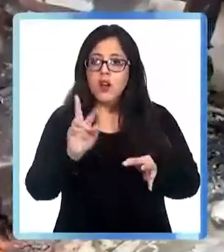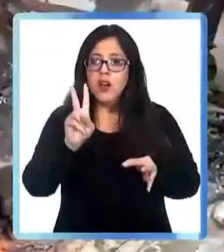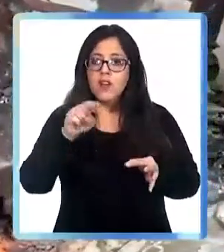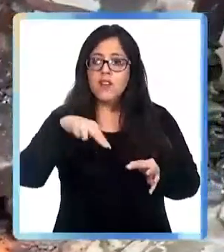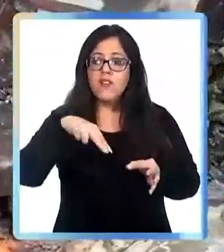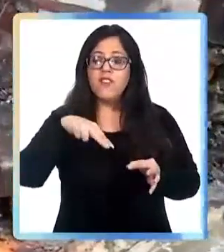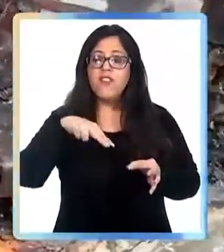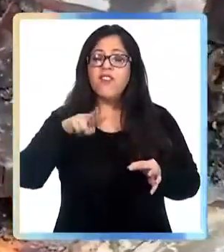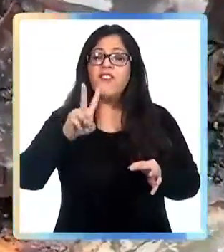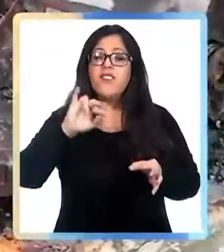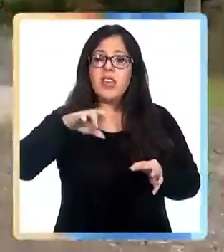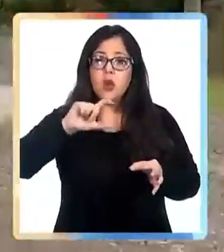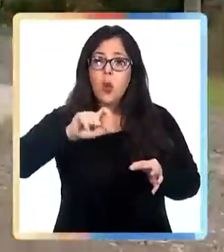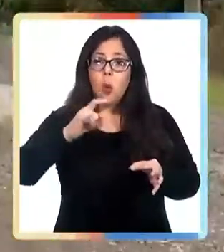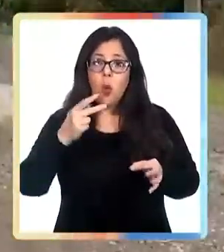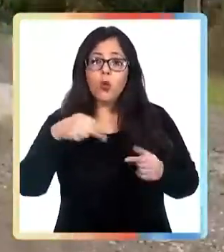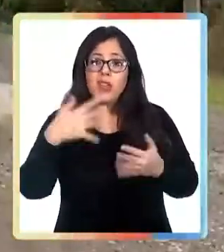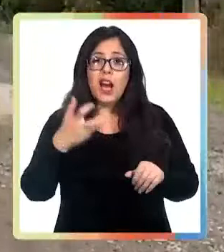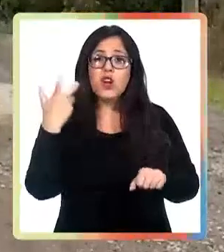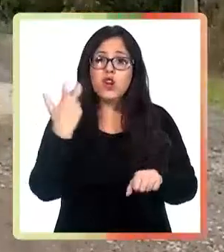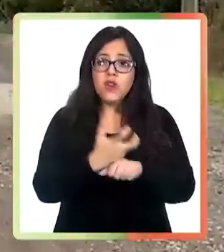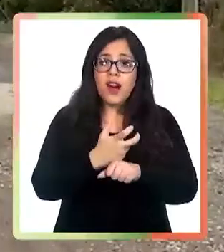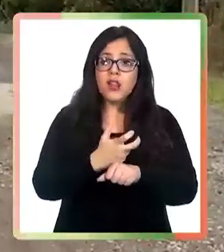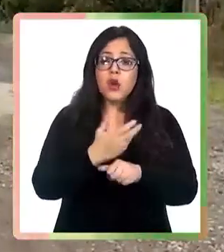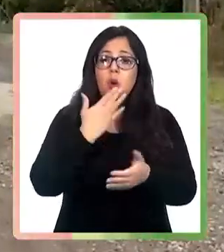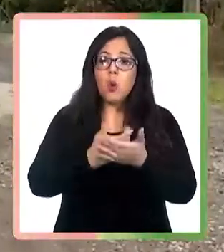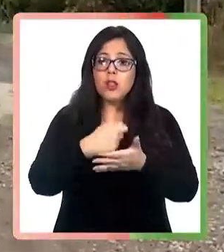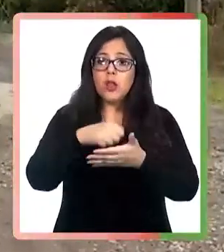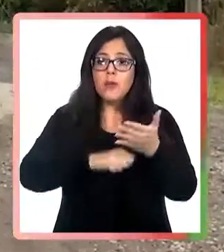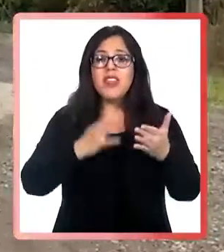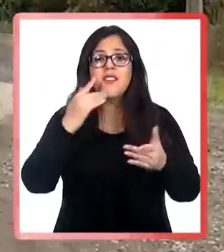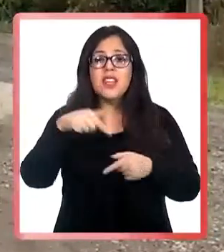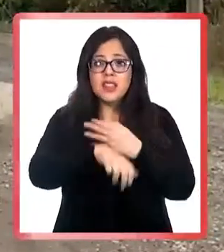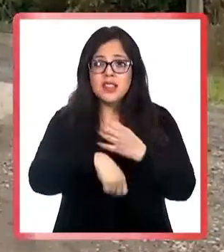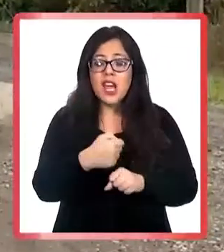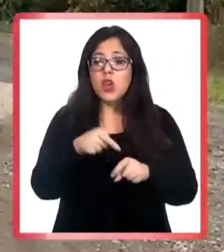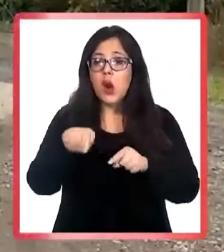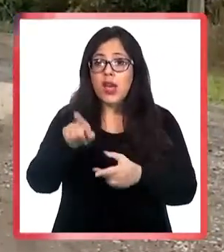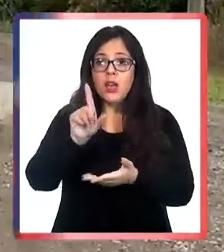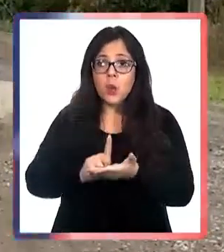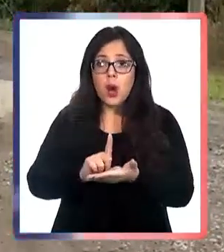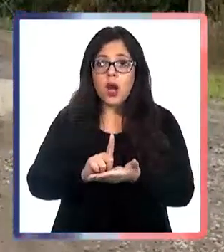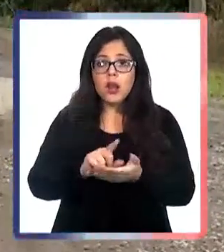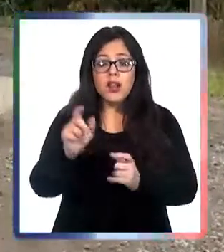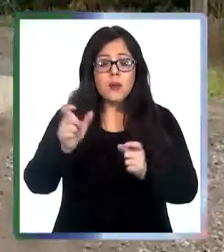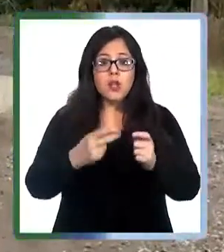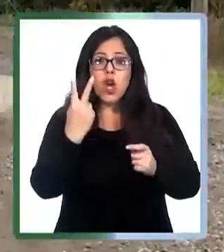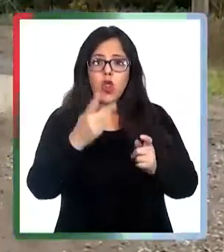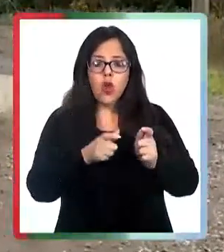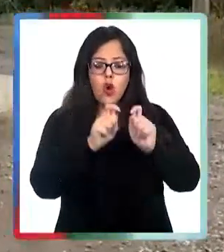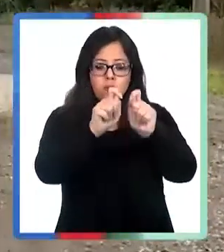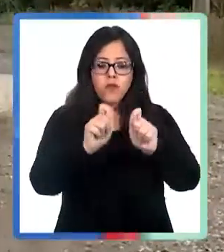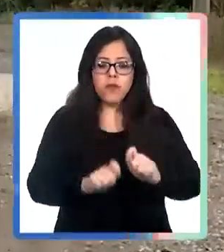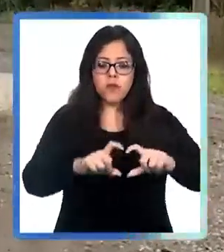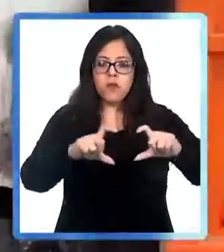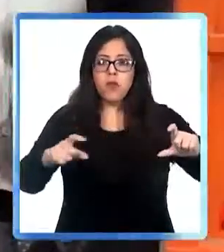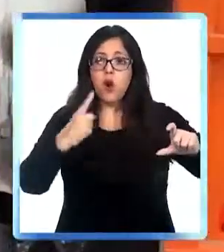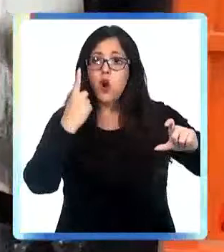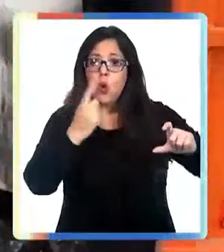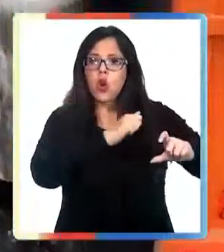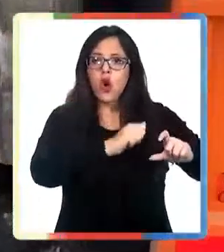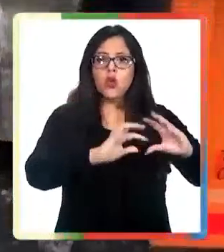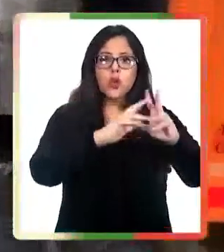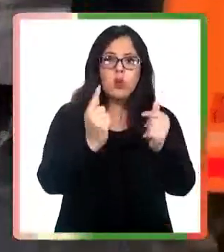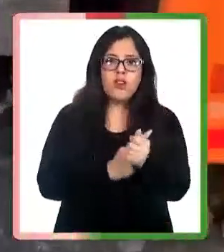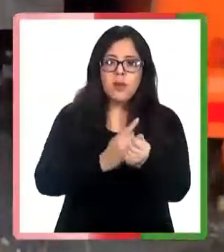de carga había sido robado en el mes de abril de este año. En el lugar del atentado, los autores dejaron dos lienzos, uno contra